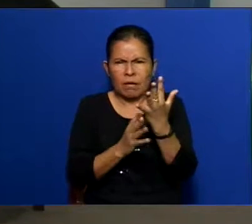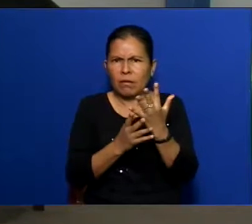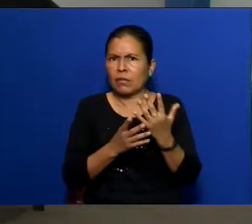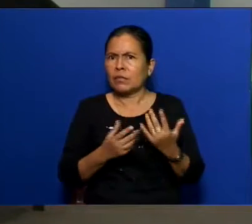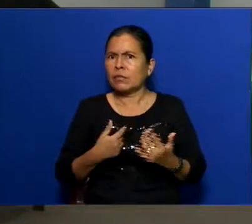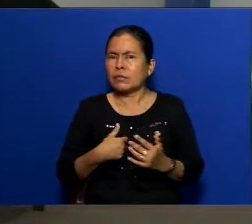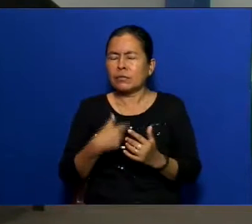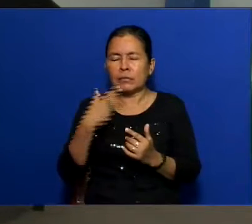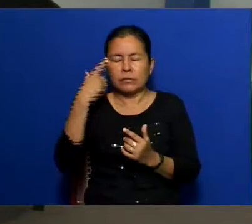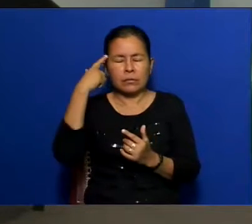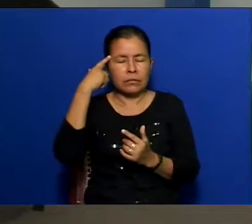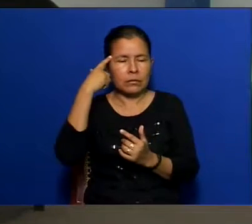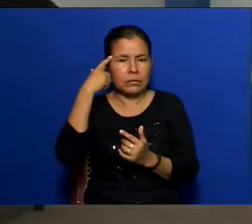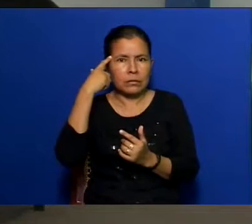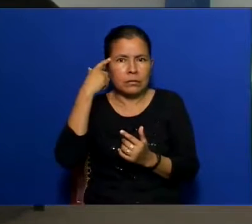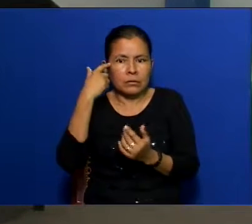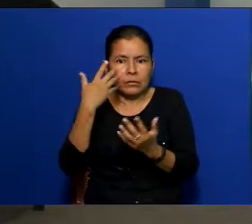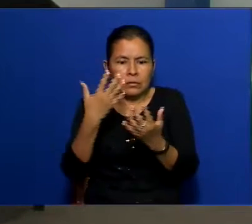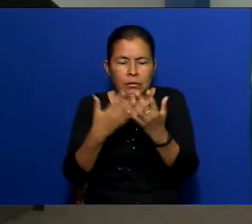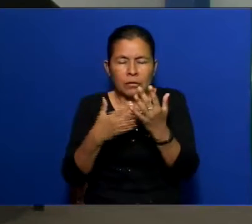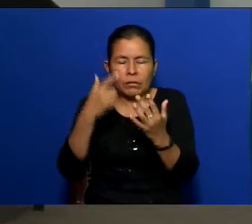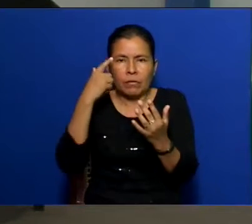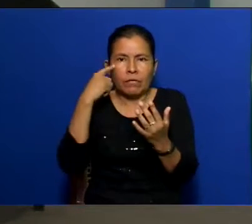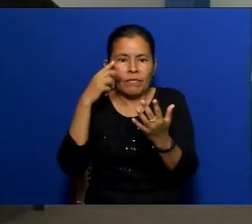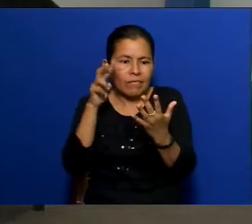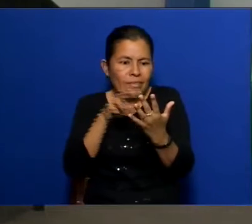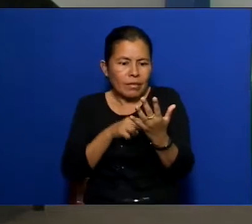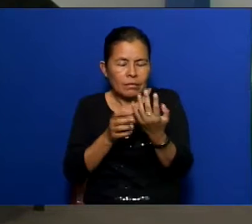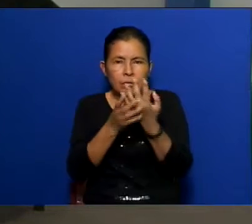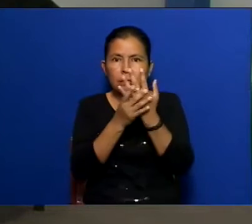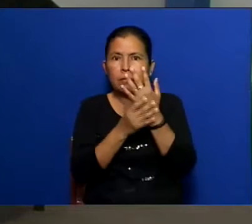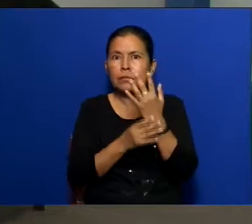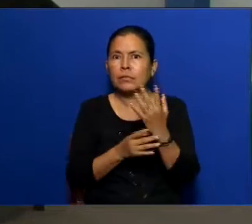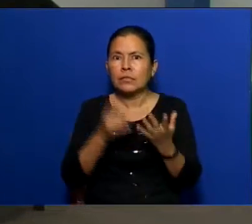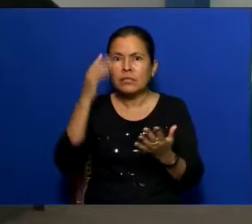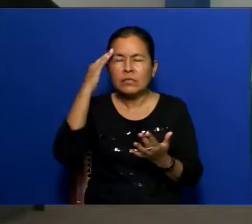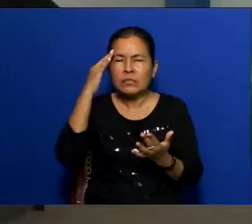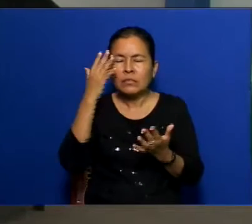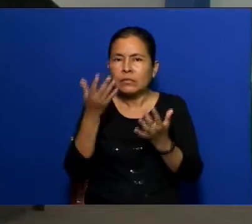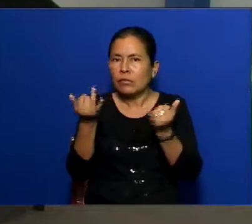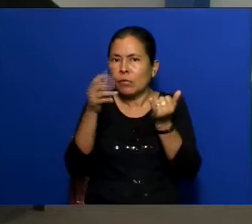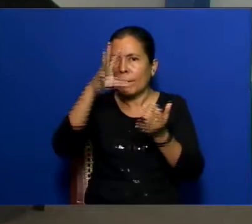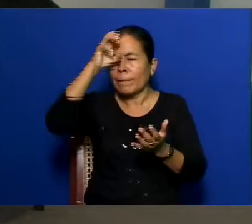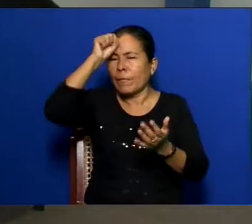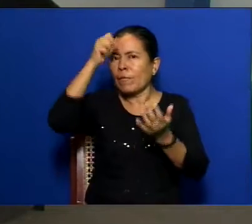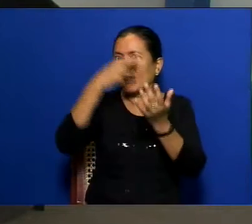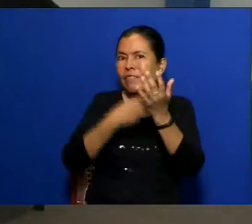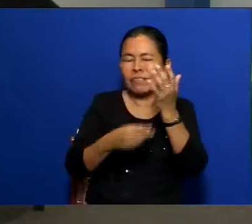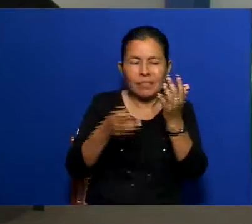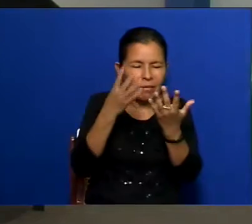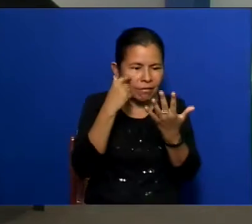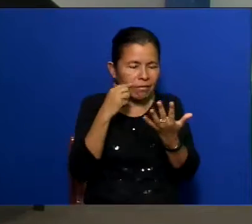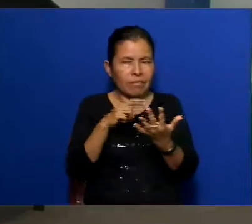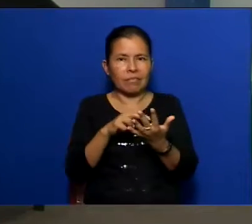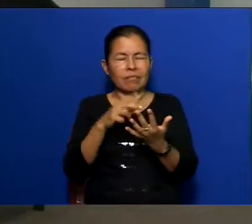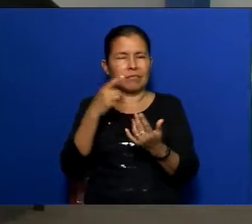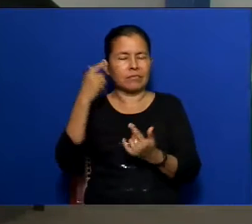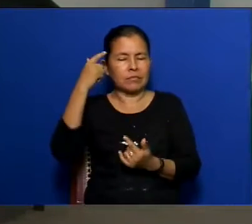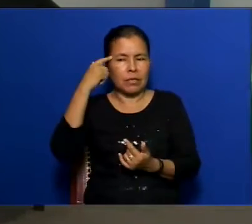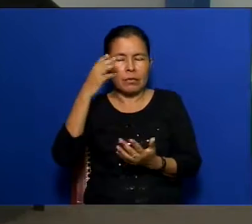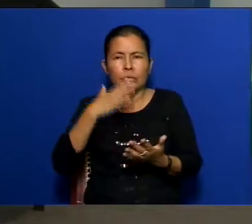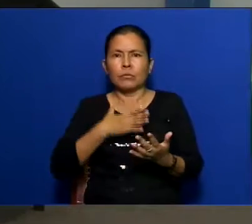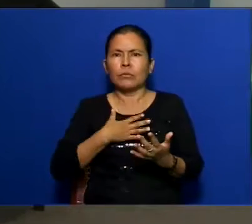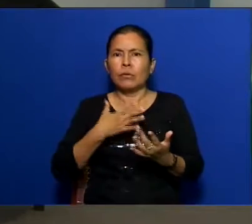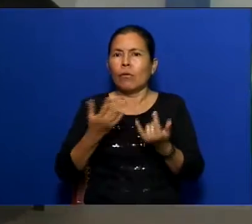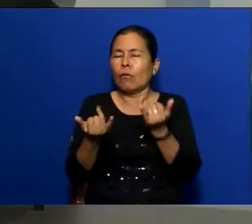cuando revive ese hecho, él se mira la mano llena de sangre. Y sabe que eso no es verdad, sabe que eso no es cierto. Y entonces eso